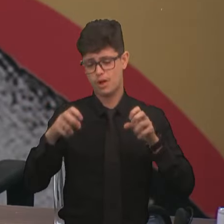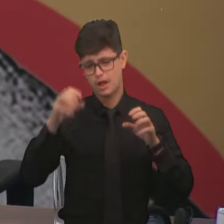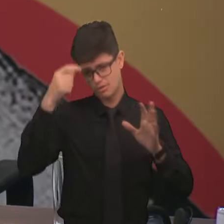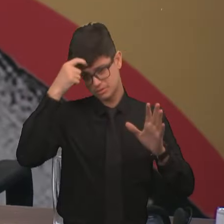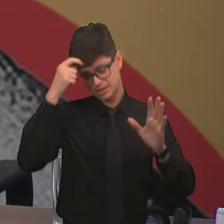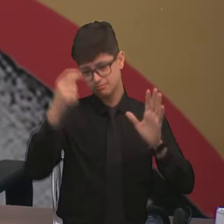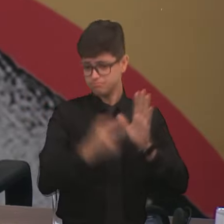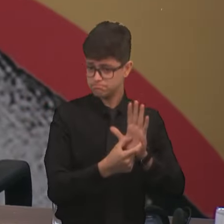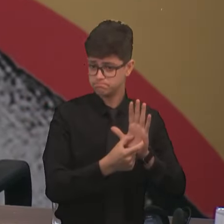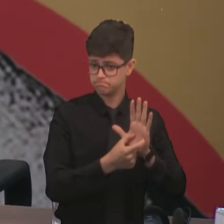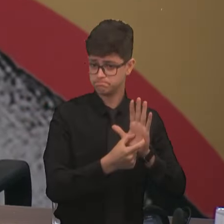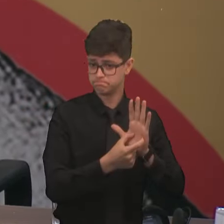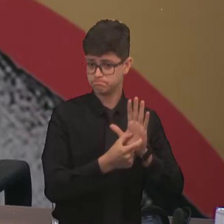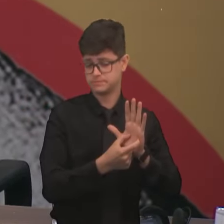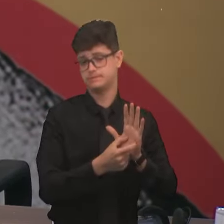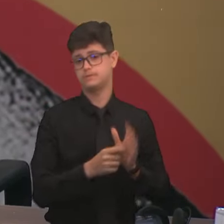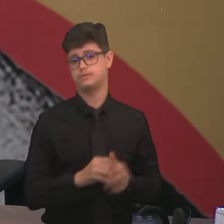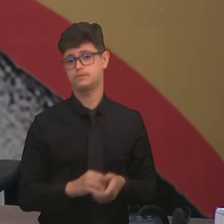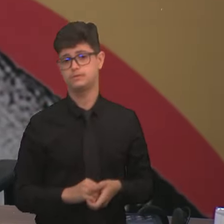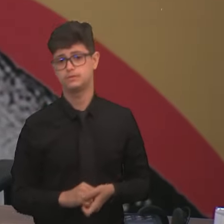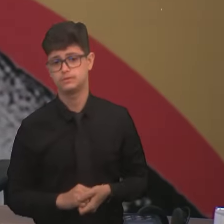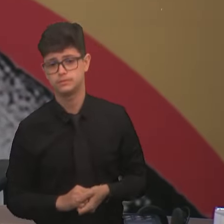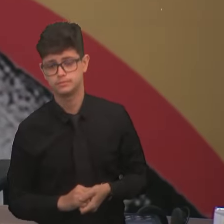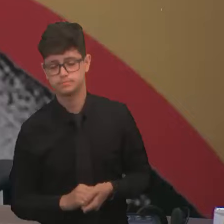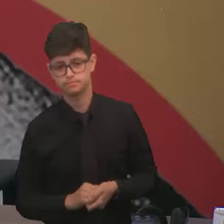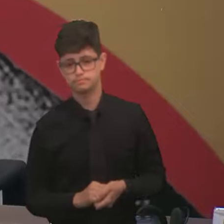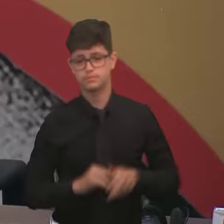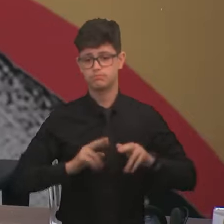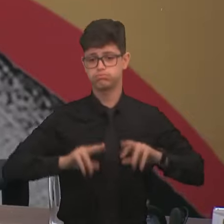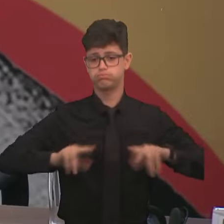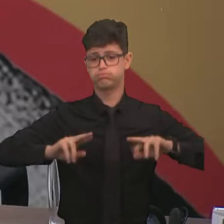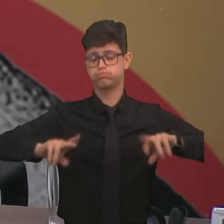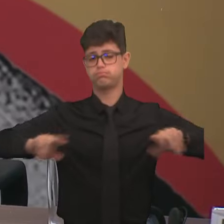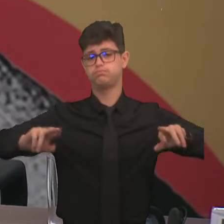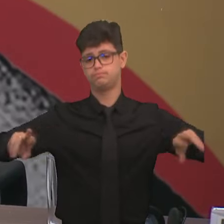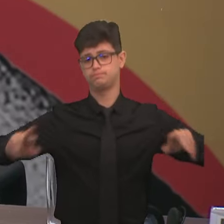inteligencia artificial generativa.